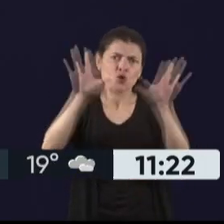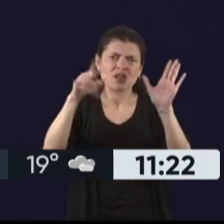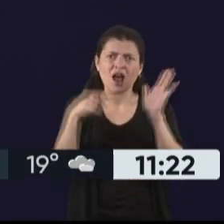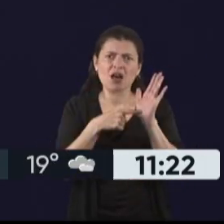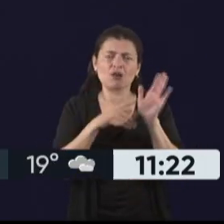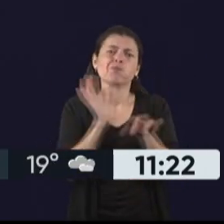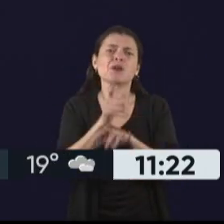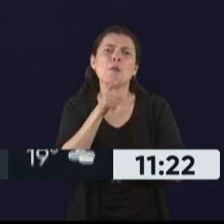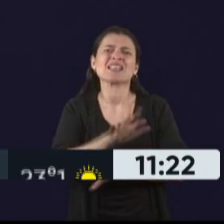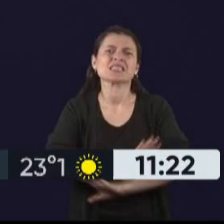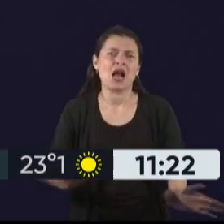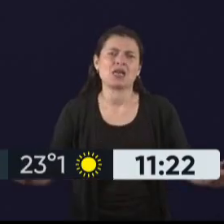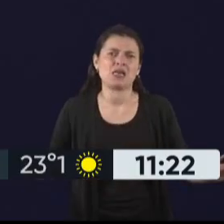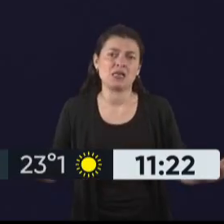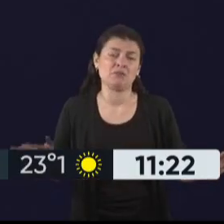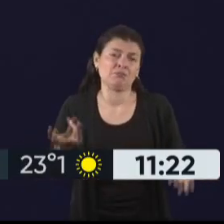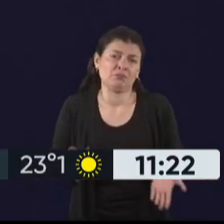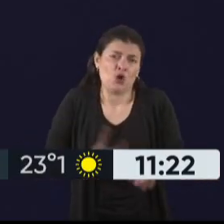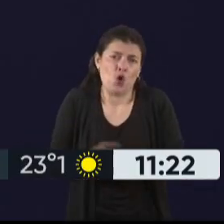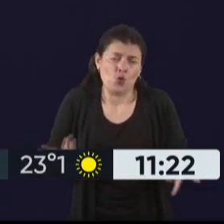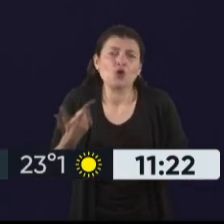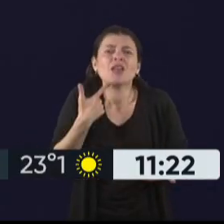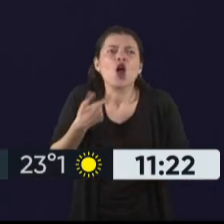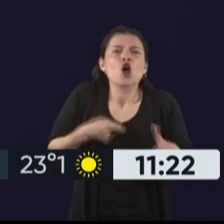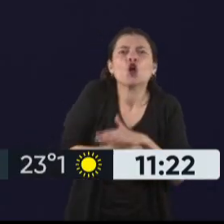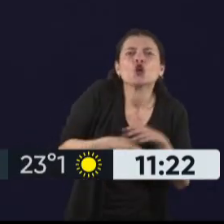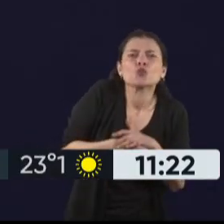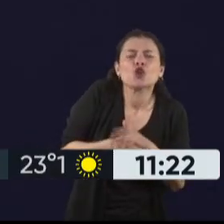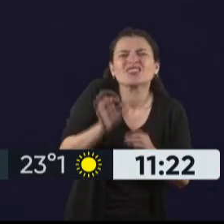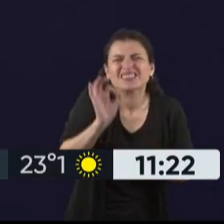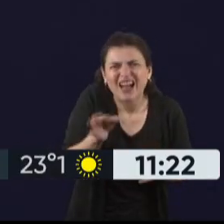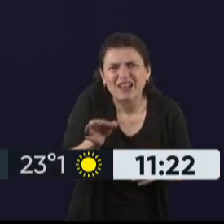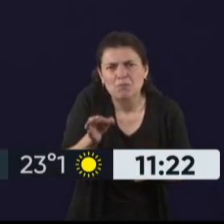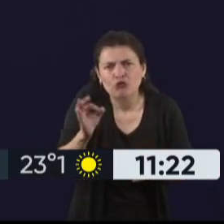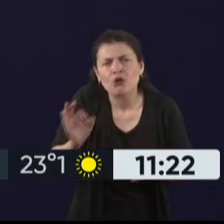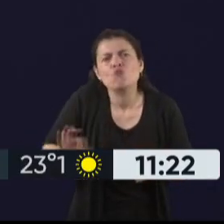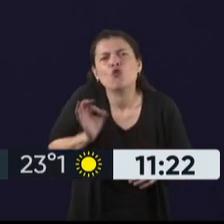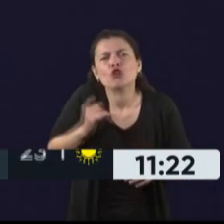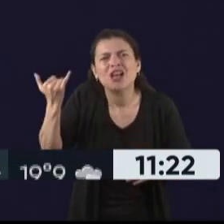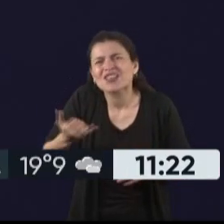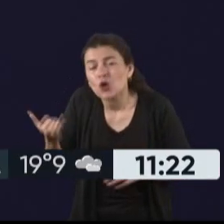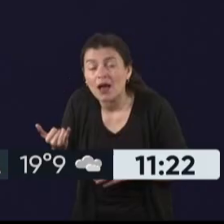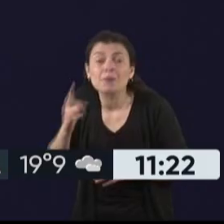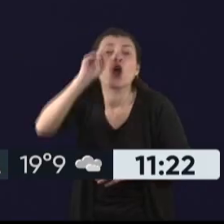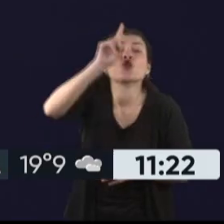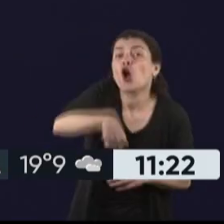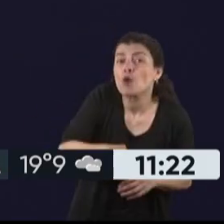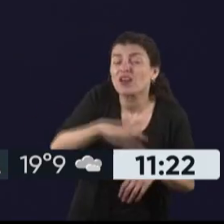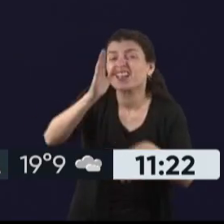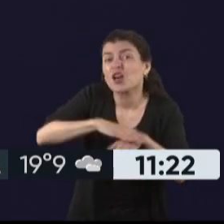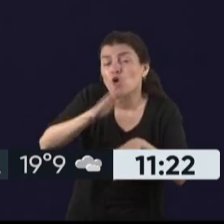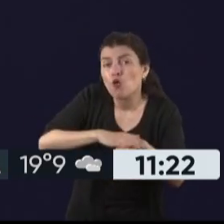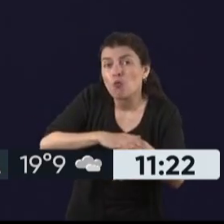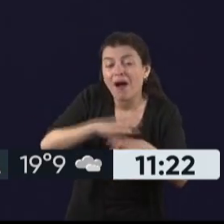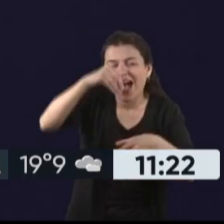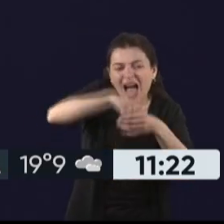Es obvio que es una obviedad lo que te voy a decir, pero la corrupción existe en tanto en cuanto se hayan malversado fondos públicos o que